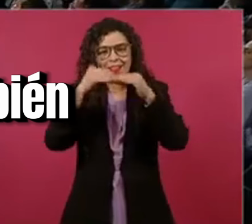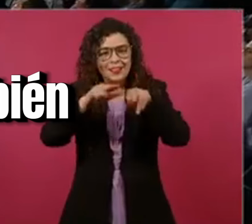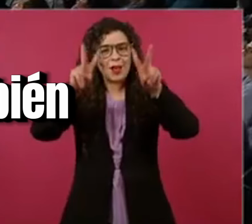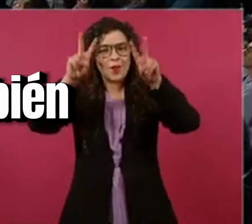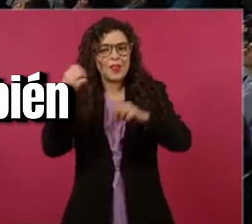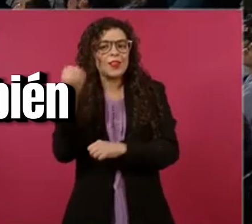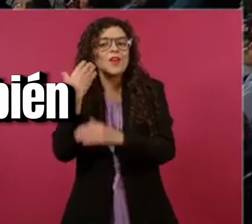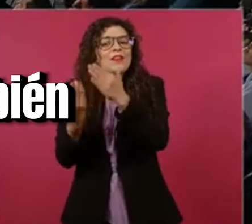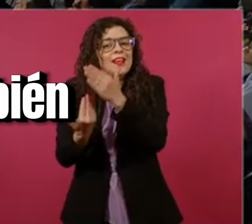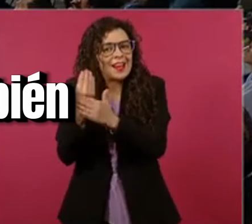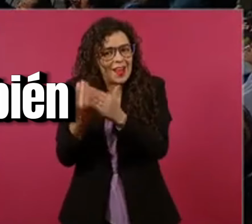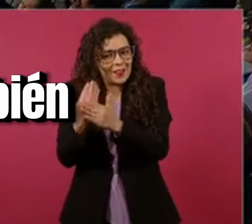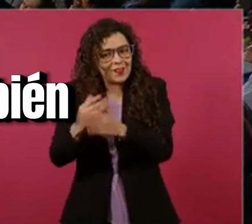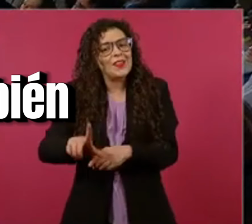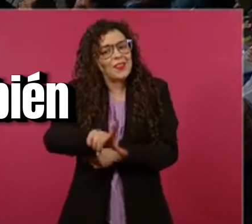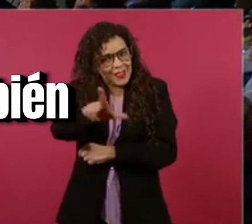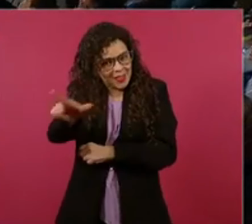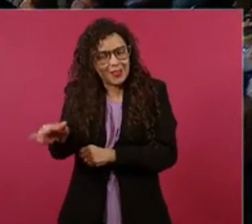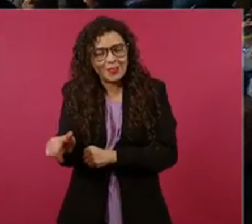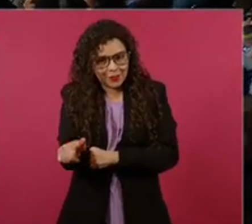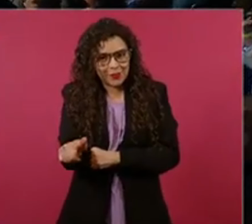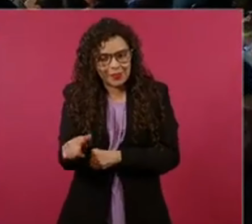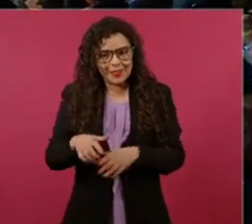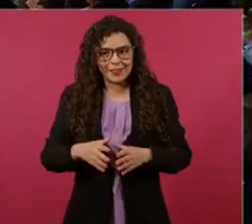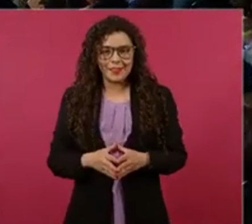Pero sí, ya vamos a hablar de eso también.